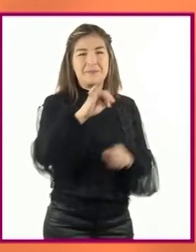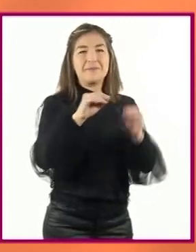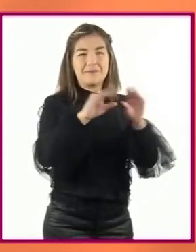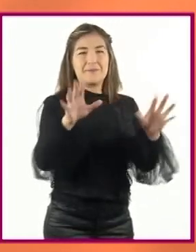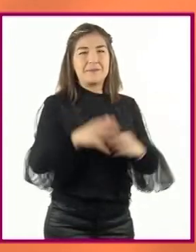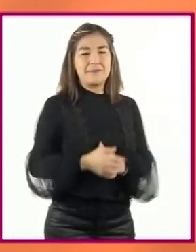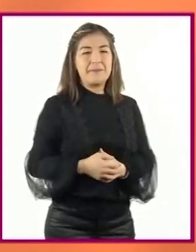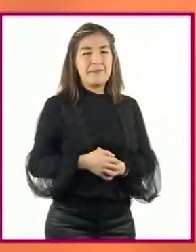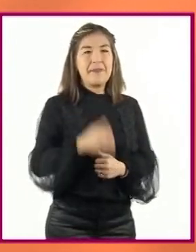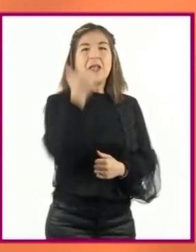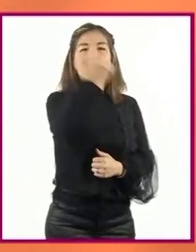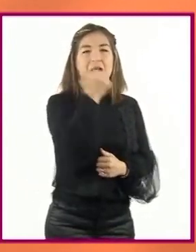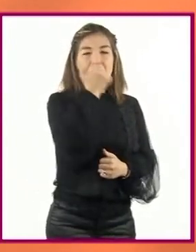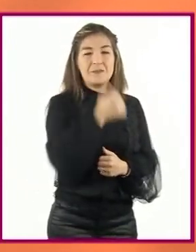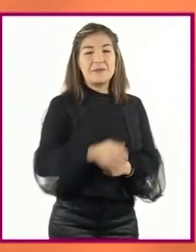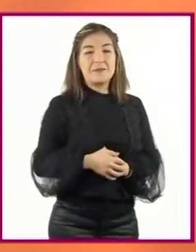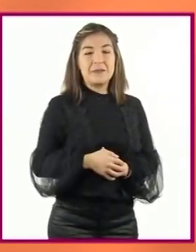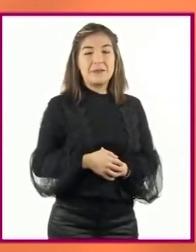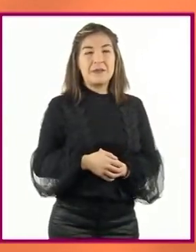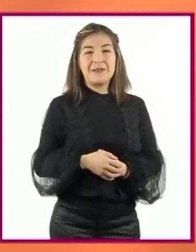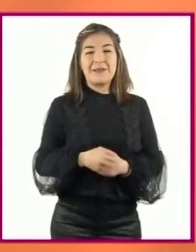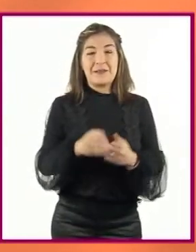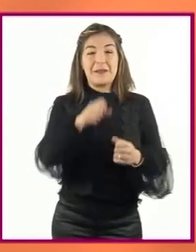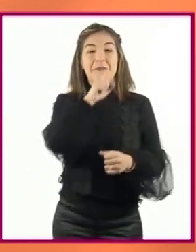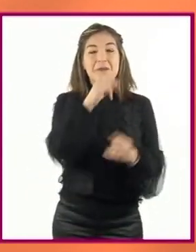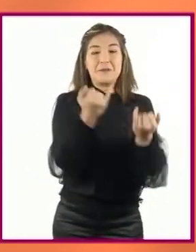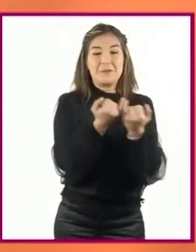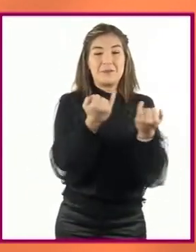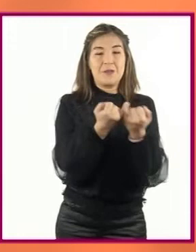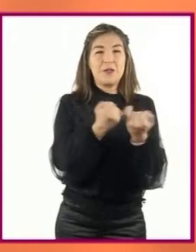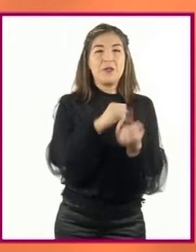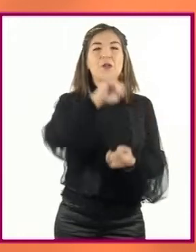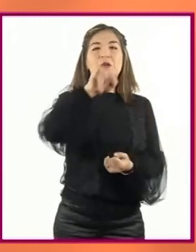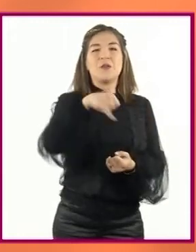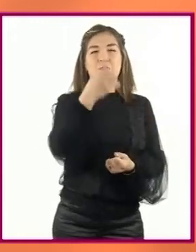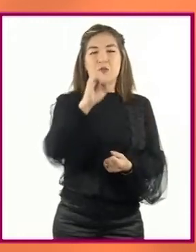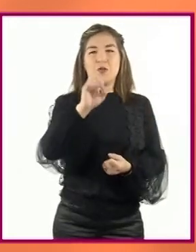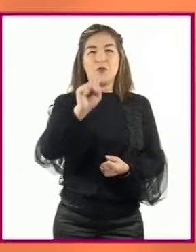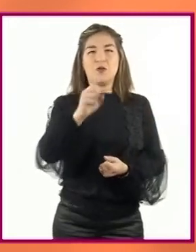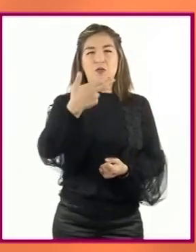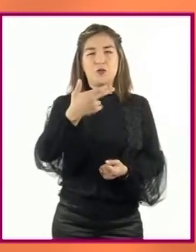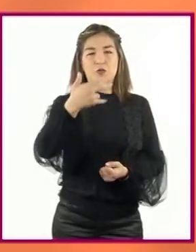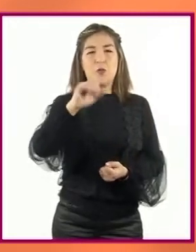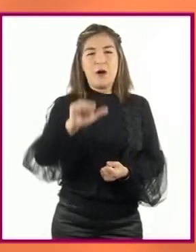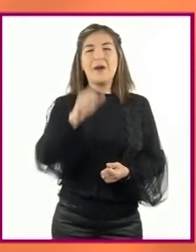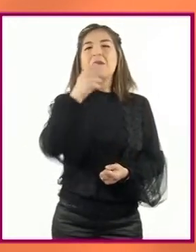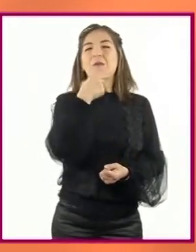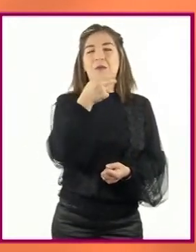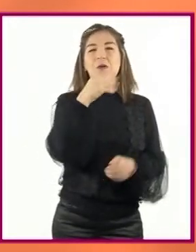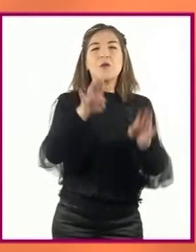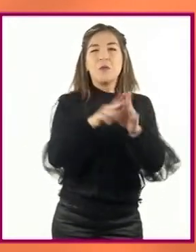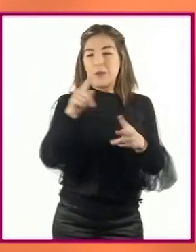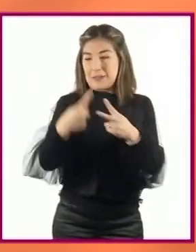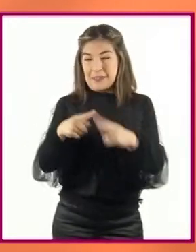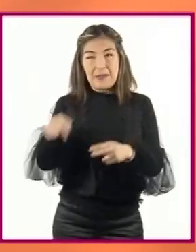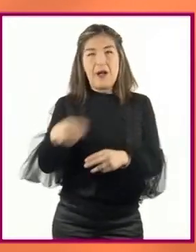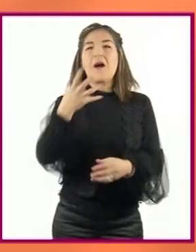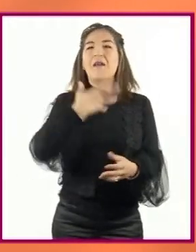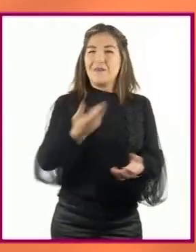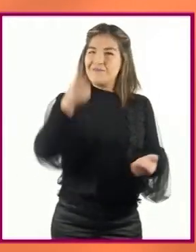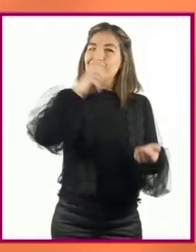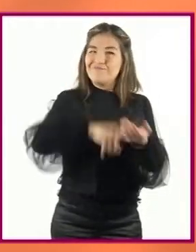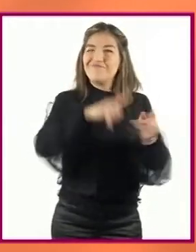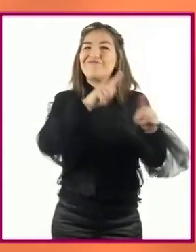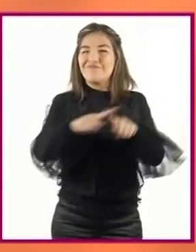Efectivamente, alumnas y alumnos, al igual que Joshua, al revisar sus libros de matemáticas, pueden encontrarse con divisiones con diferentes tipos